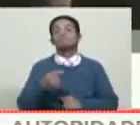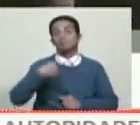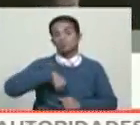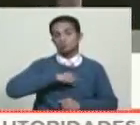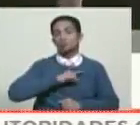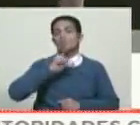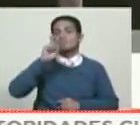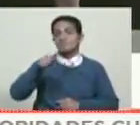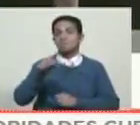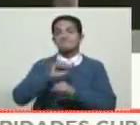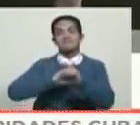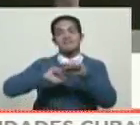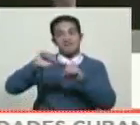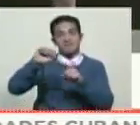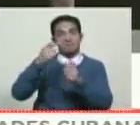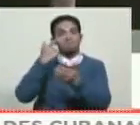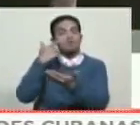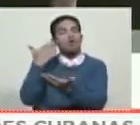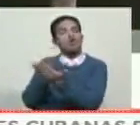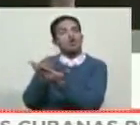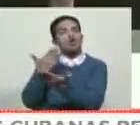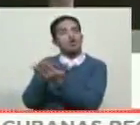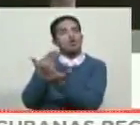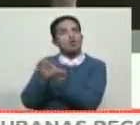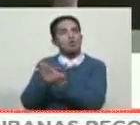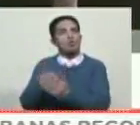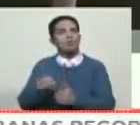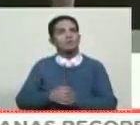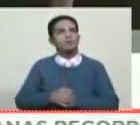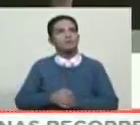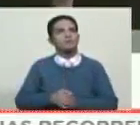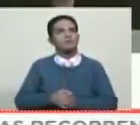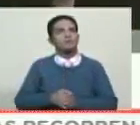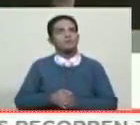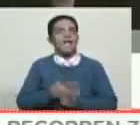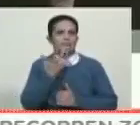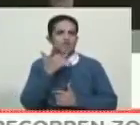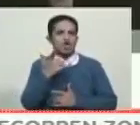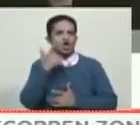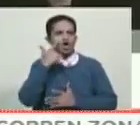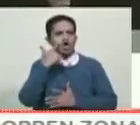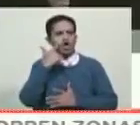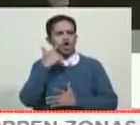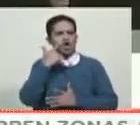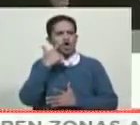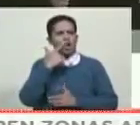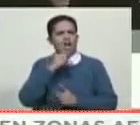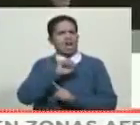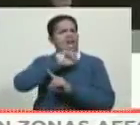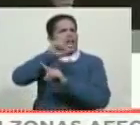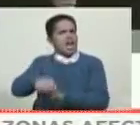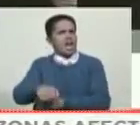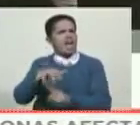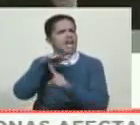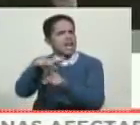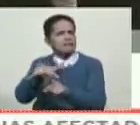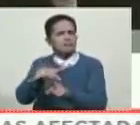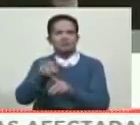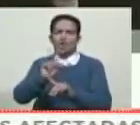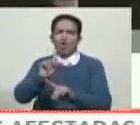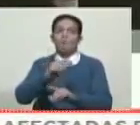con argumentos. Por la fuerza podemos hacerlo, pero vamos a hacerlo primero con los